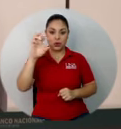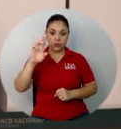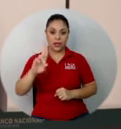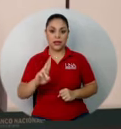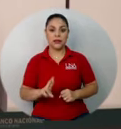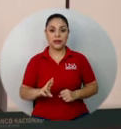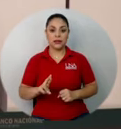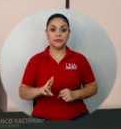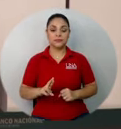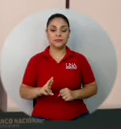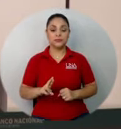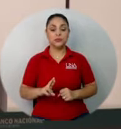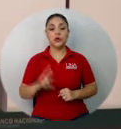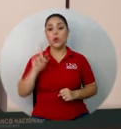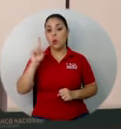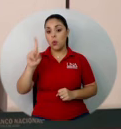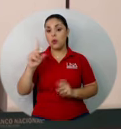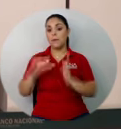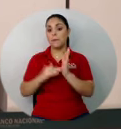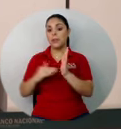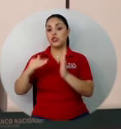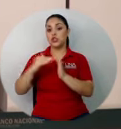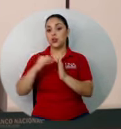activa para Costa Rica,